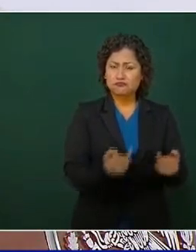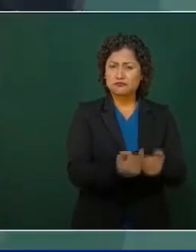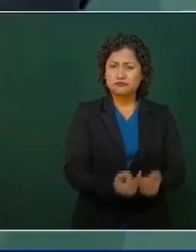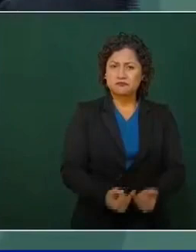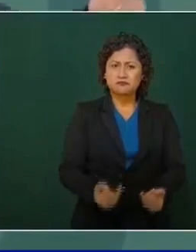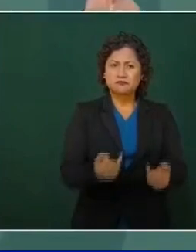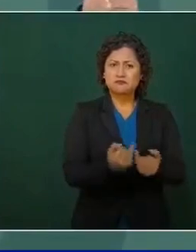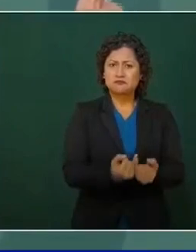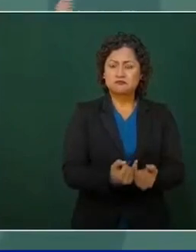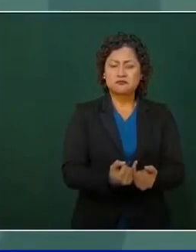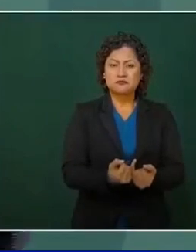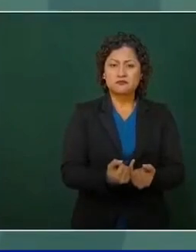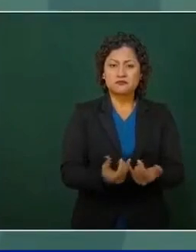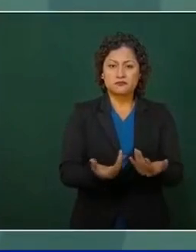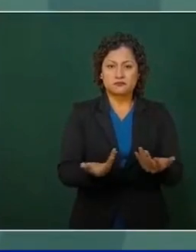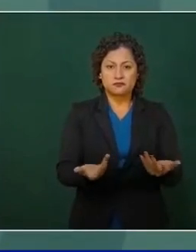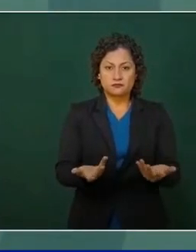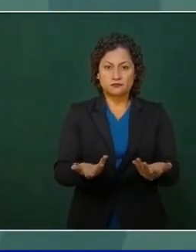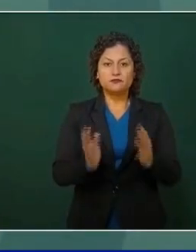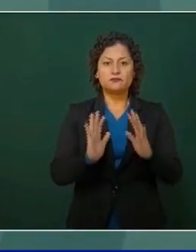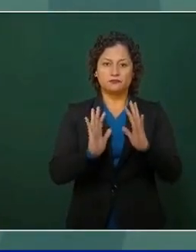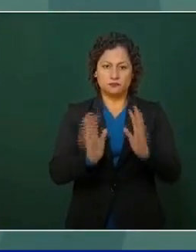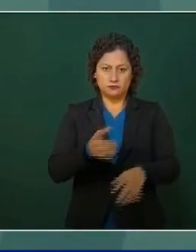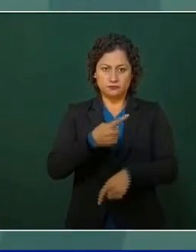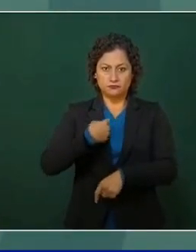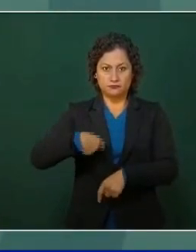Y aun cuando hemos aumentado el salario,